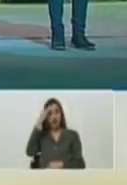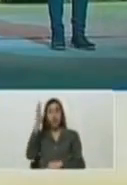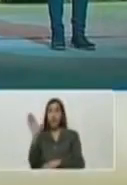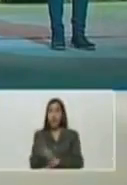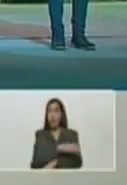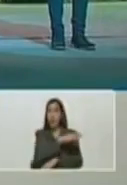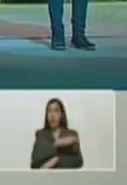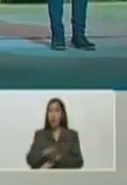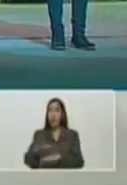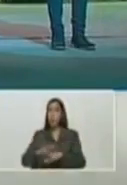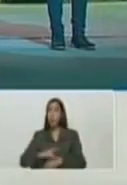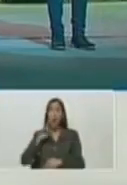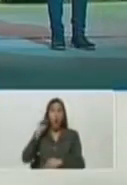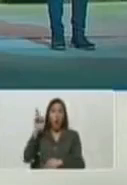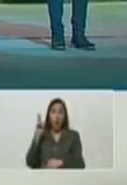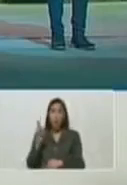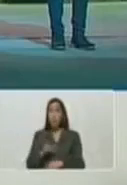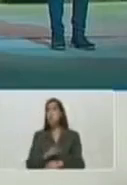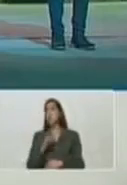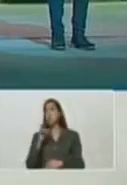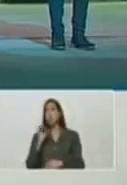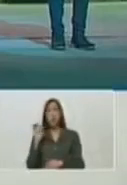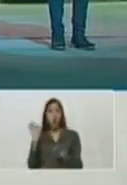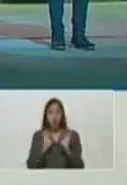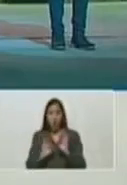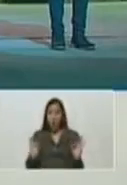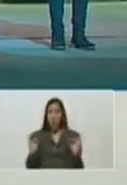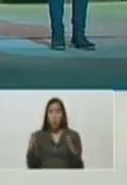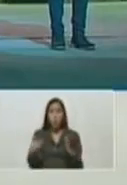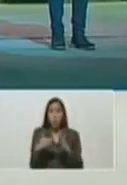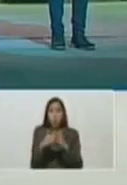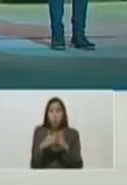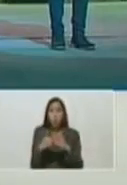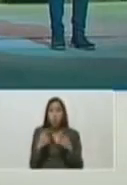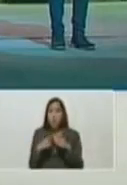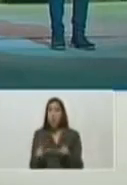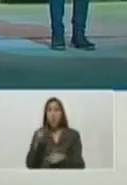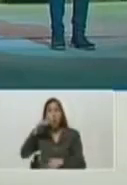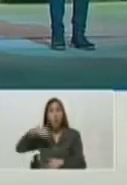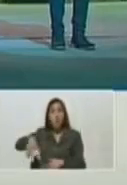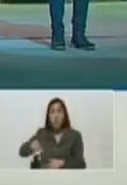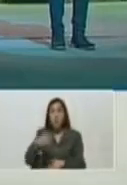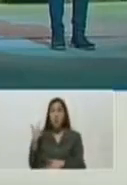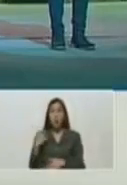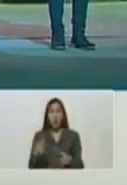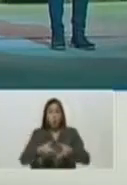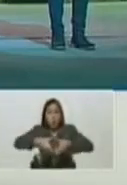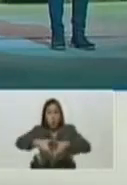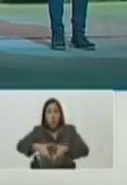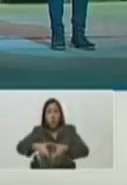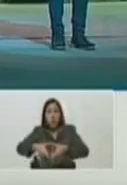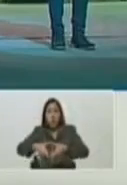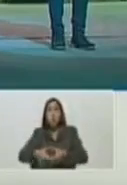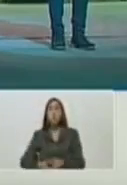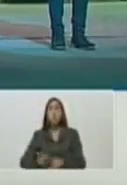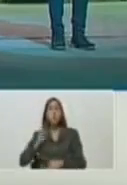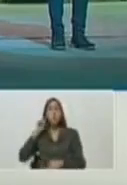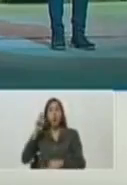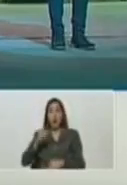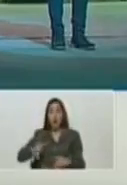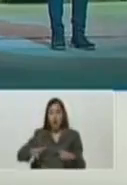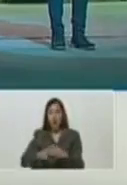pesar de que las radios no las pasaban, lo tenían vetado. La gente tenía un disco de Ali en su casita y